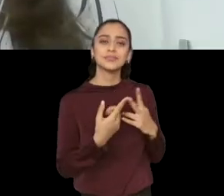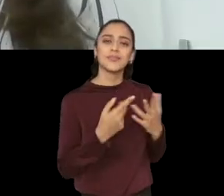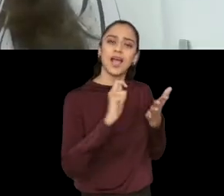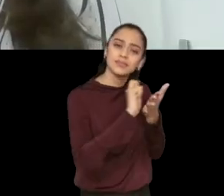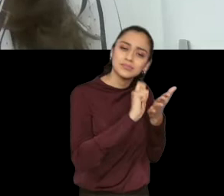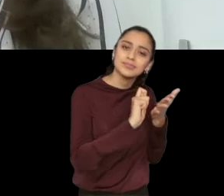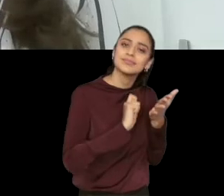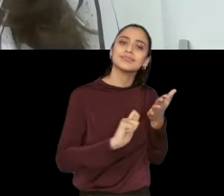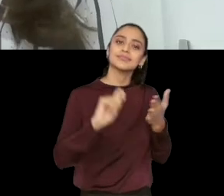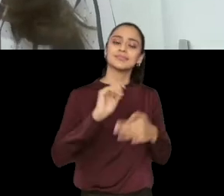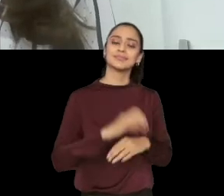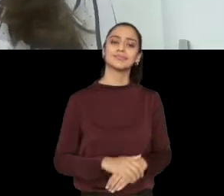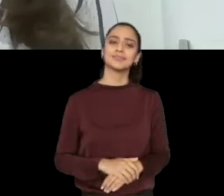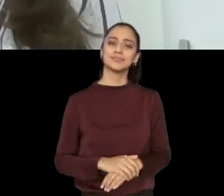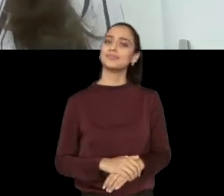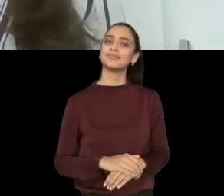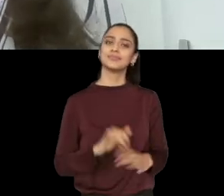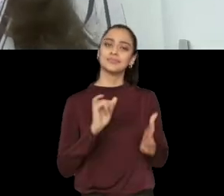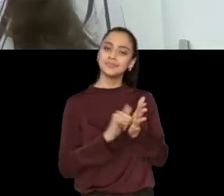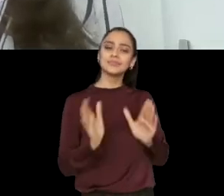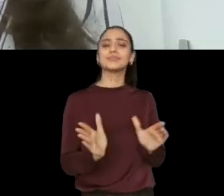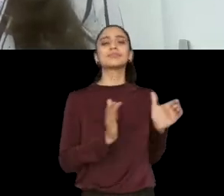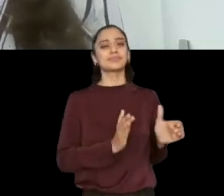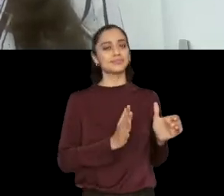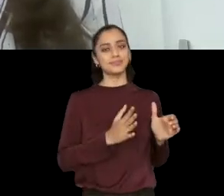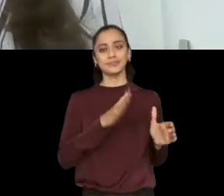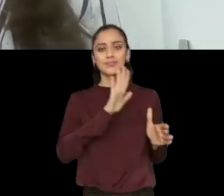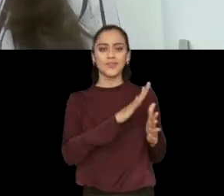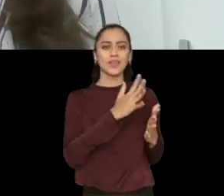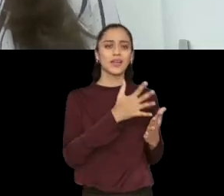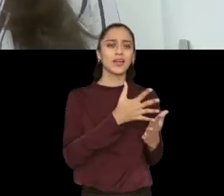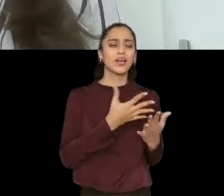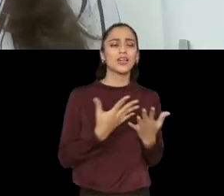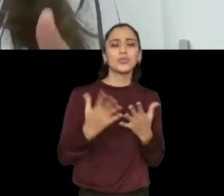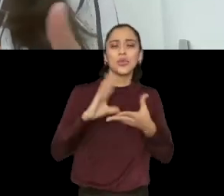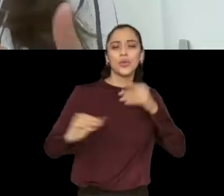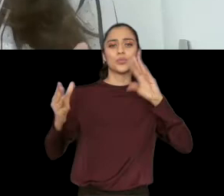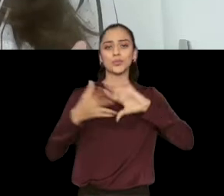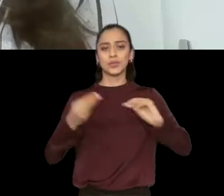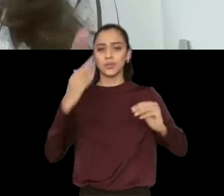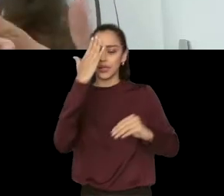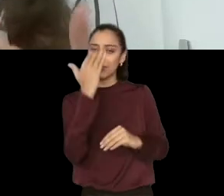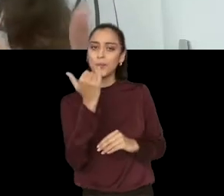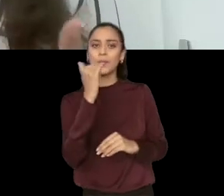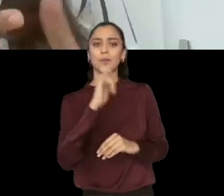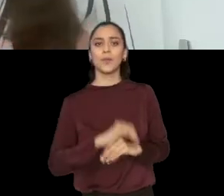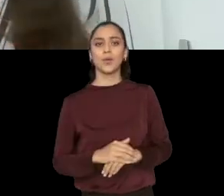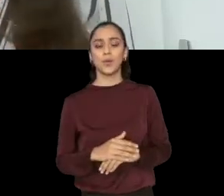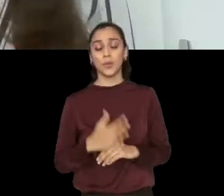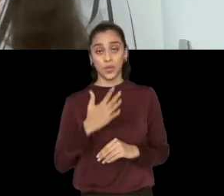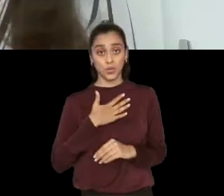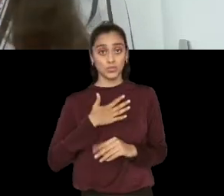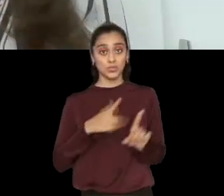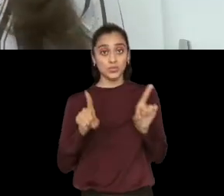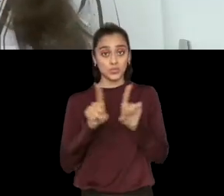a escribir? O sea, esa parte de tu poder que nos cuentes, porque alguna, y me